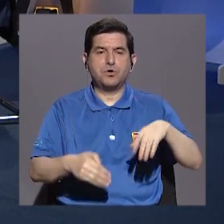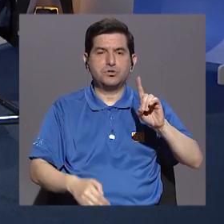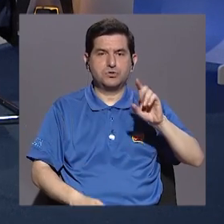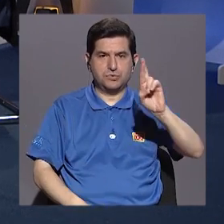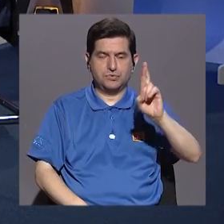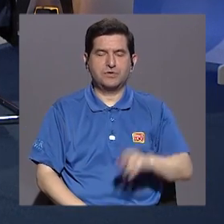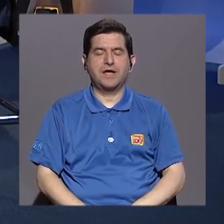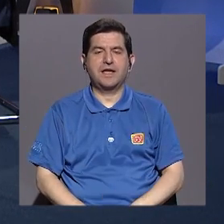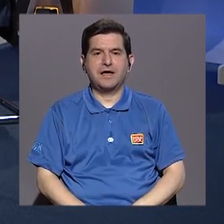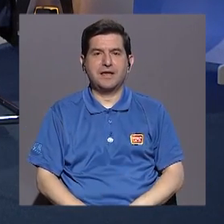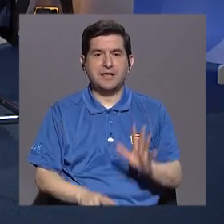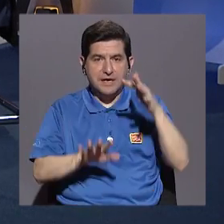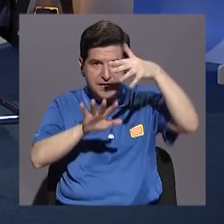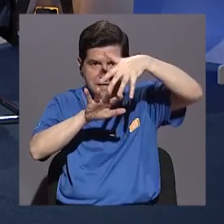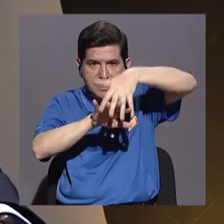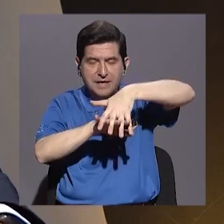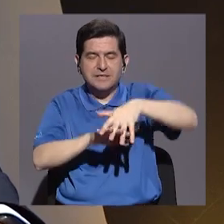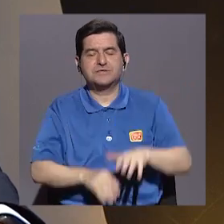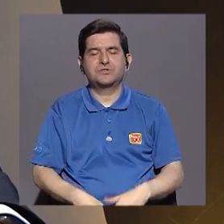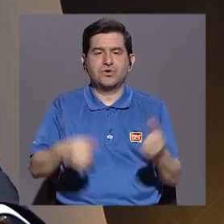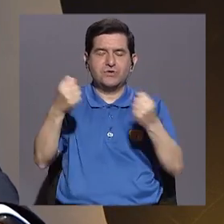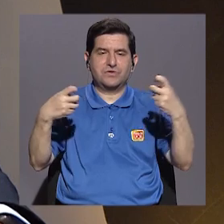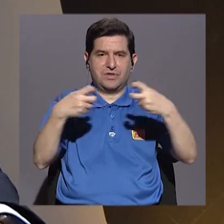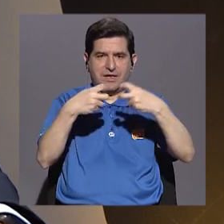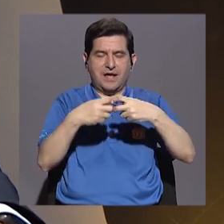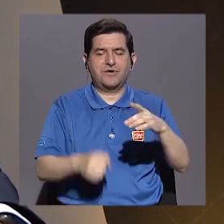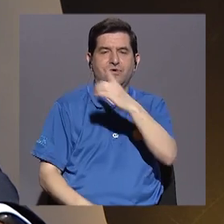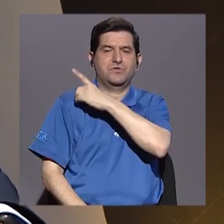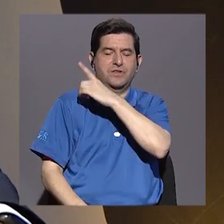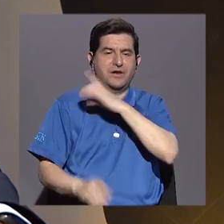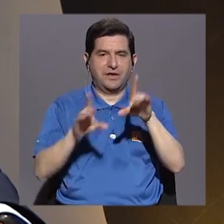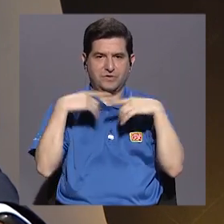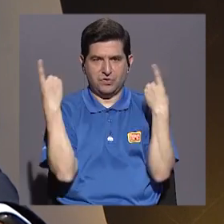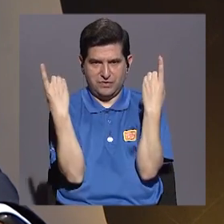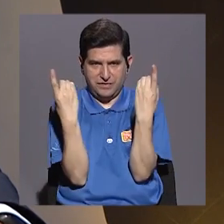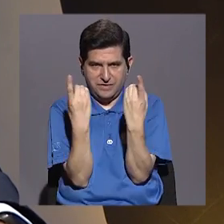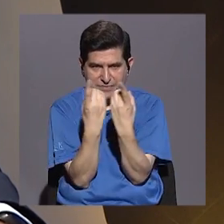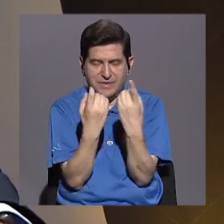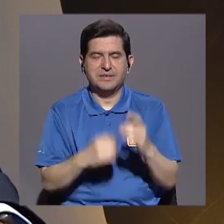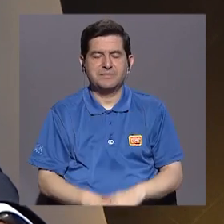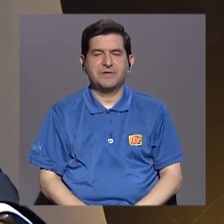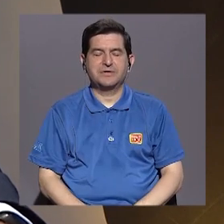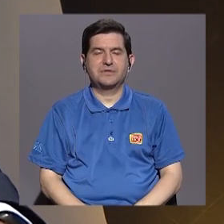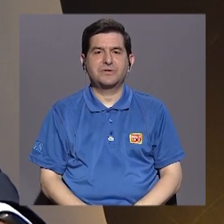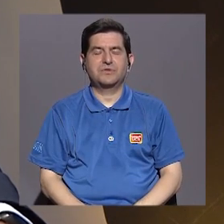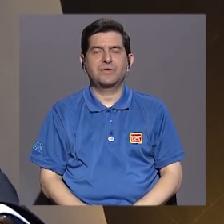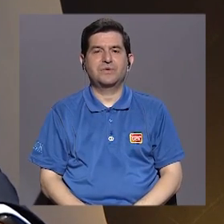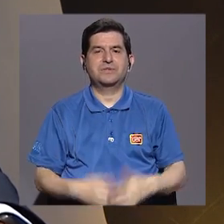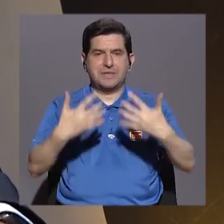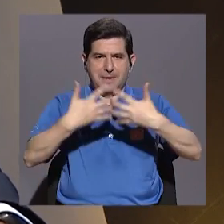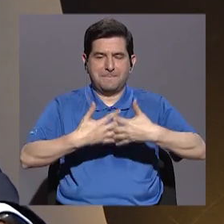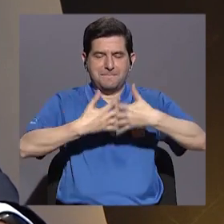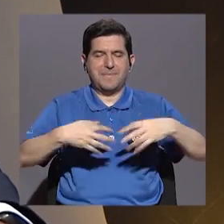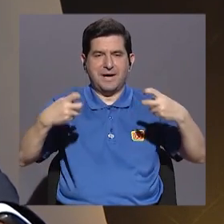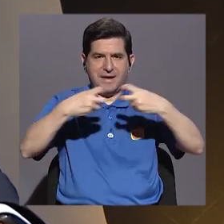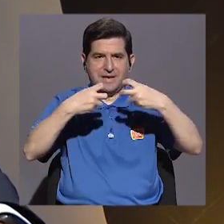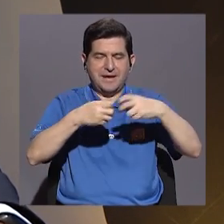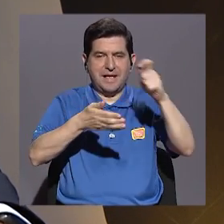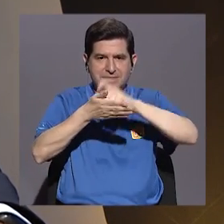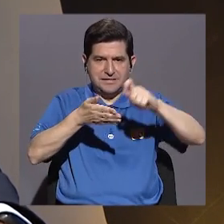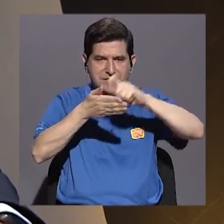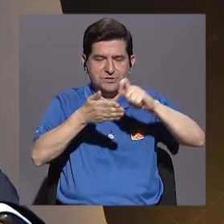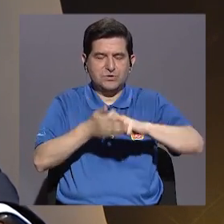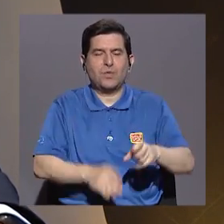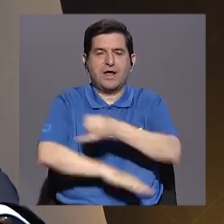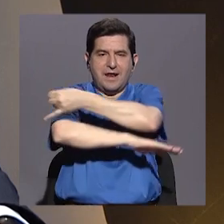de vehículos eléctricos en la red eléctrica el director del departamento de máquinas eléctricas y diseños de potencia de la escuela y